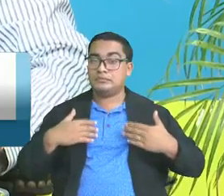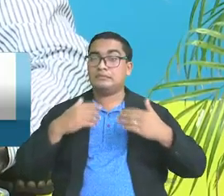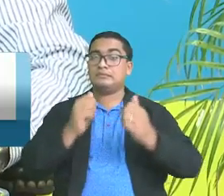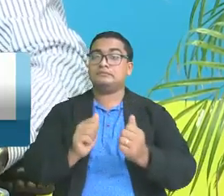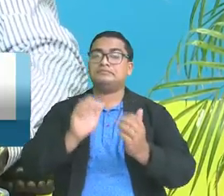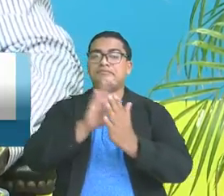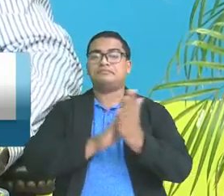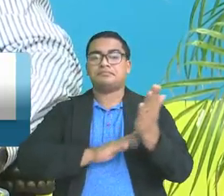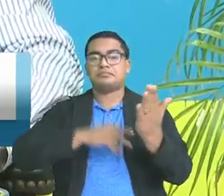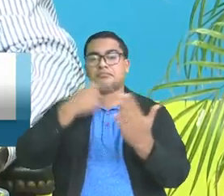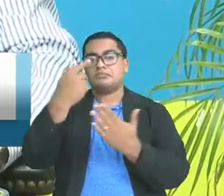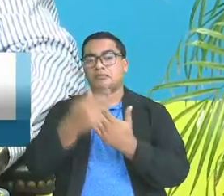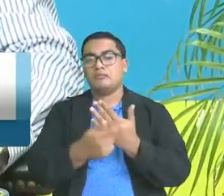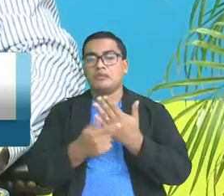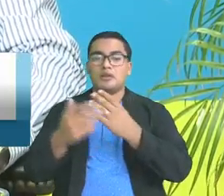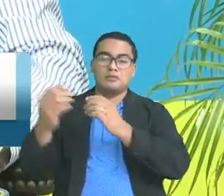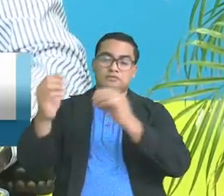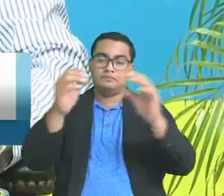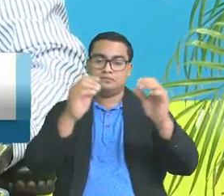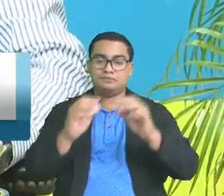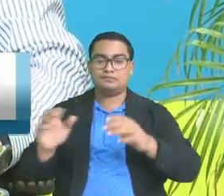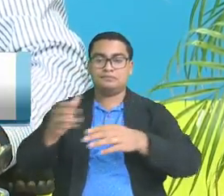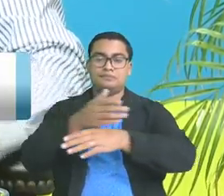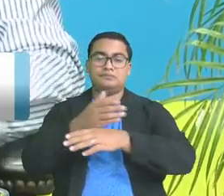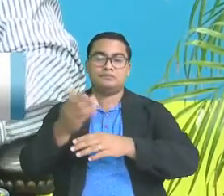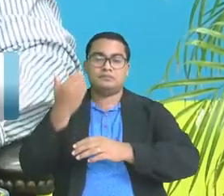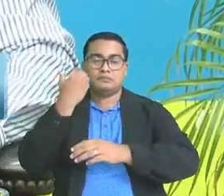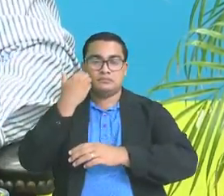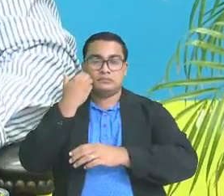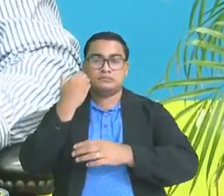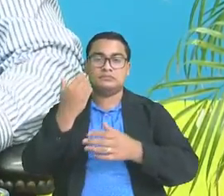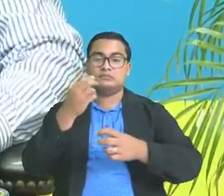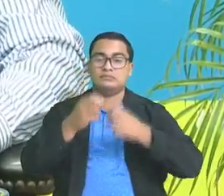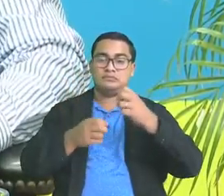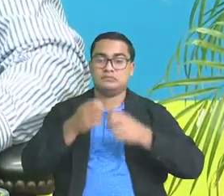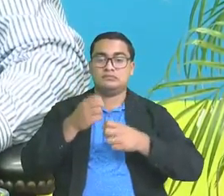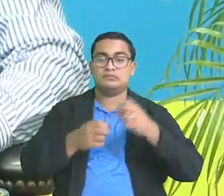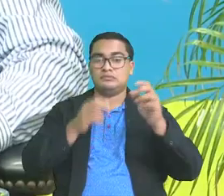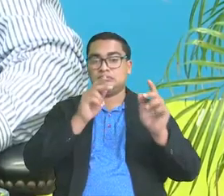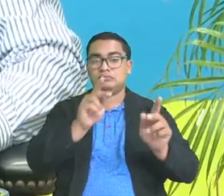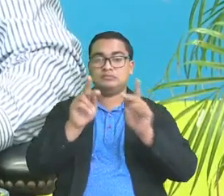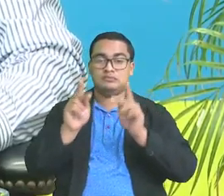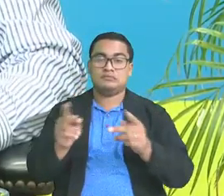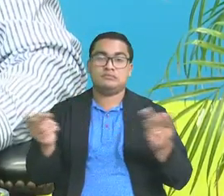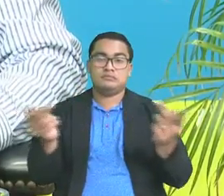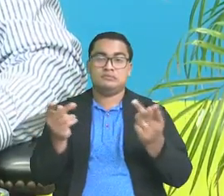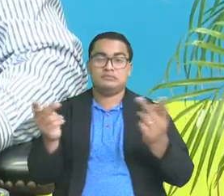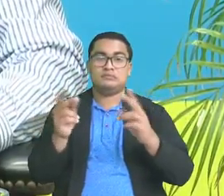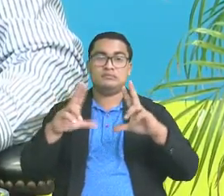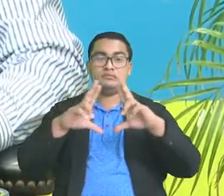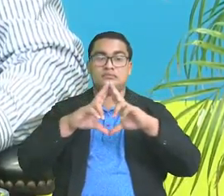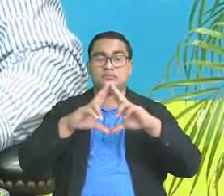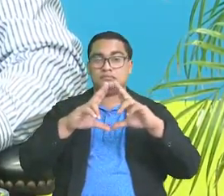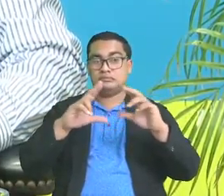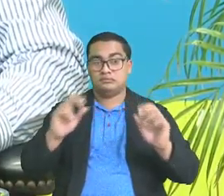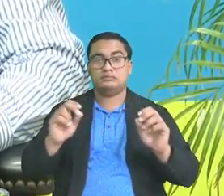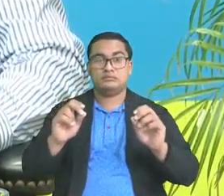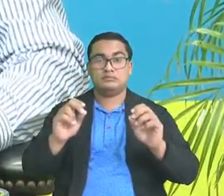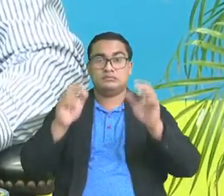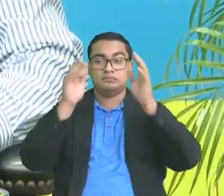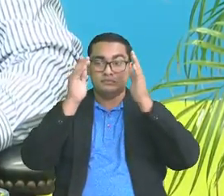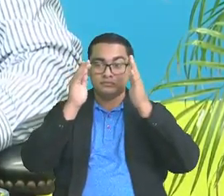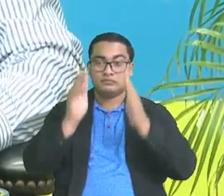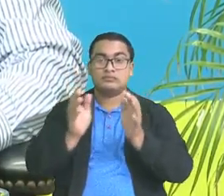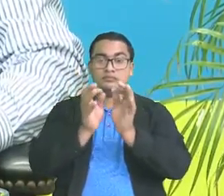donde conversamos sobre los diferentes padecimientos, las enfermedades que afectan a la población nicaragüense. Sobre todo nosotros nos enfocamos